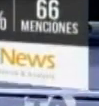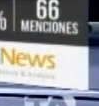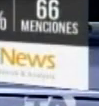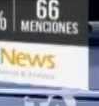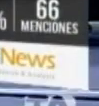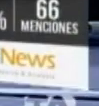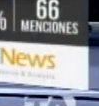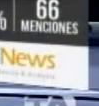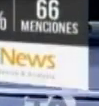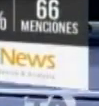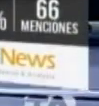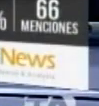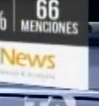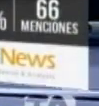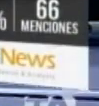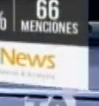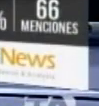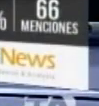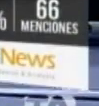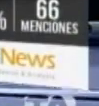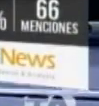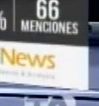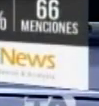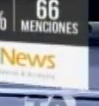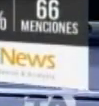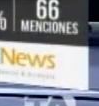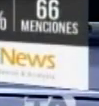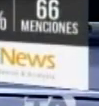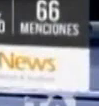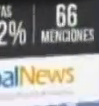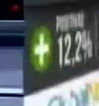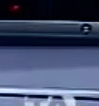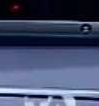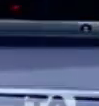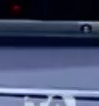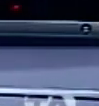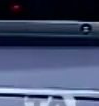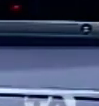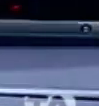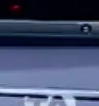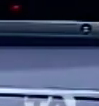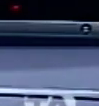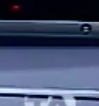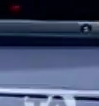menciones y positivas, el 12,2% con 66 menciones.